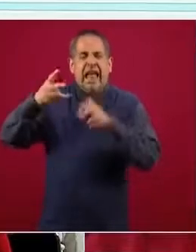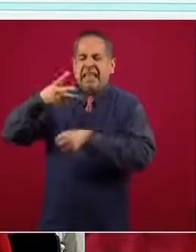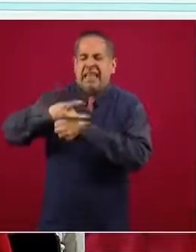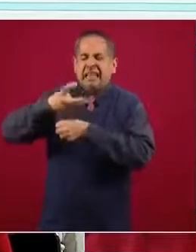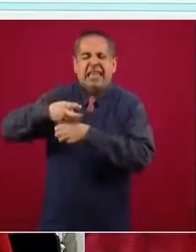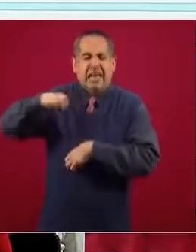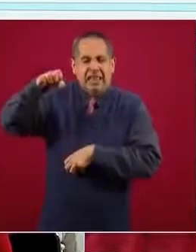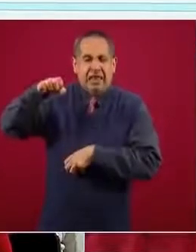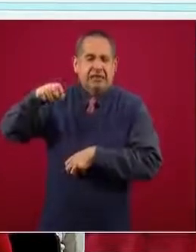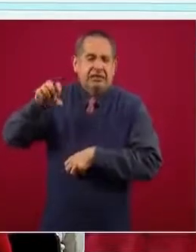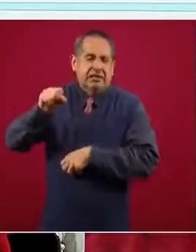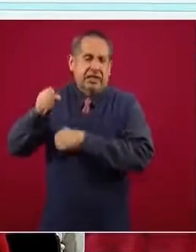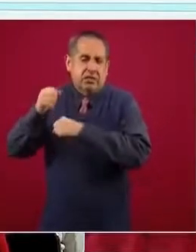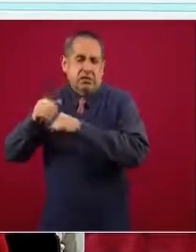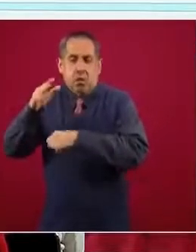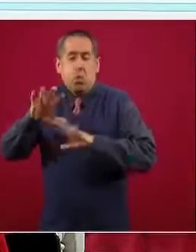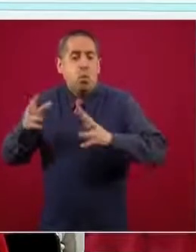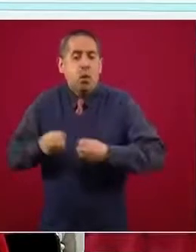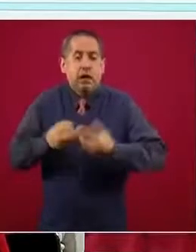en todo México